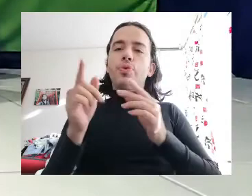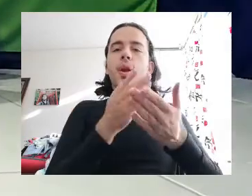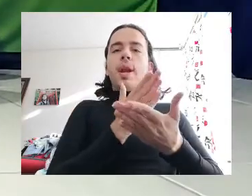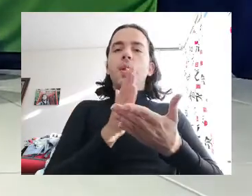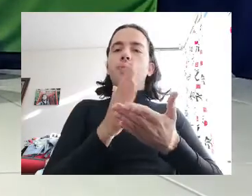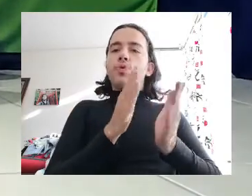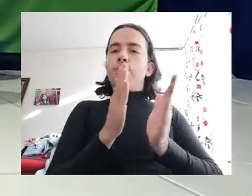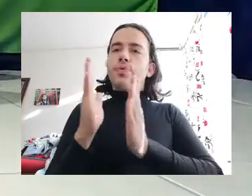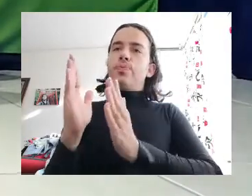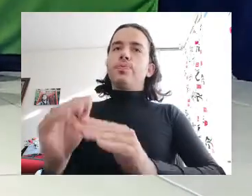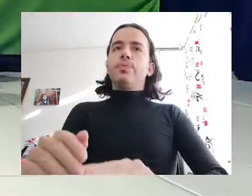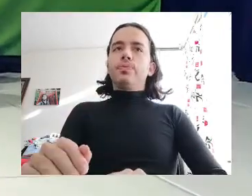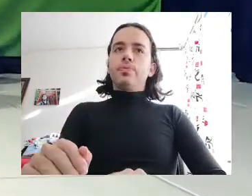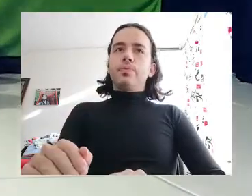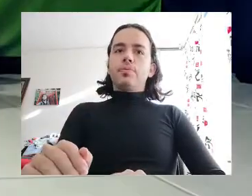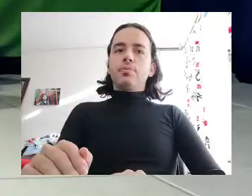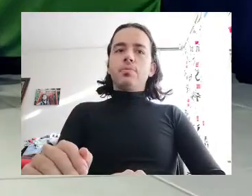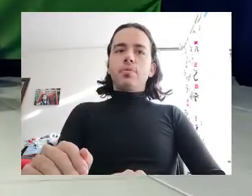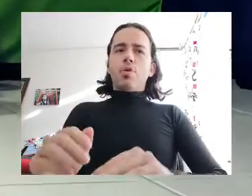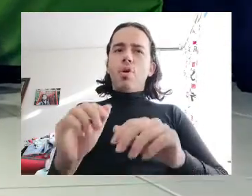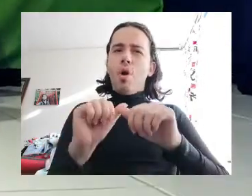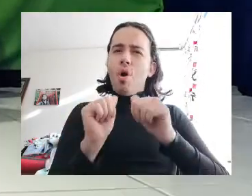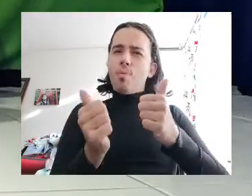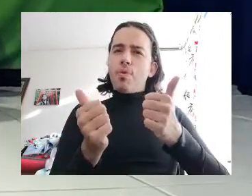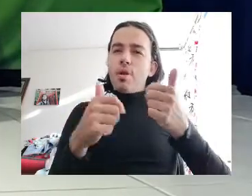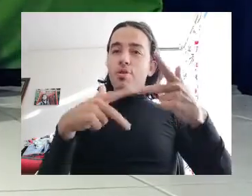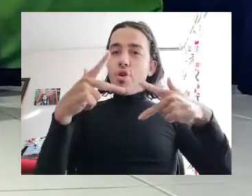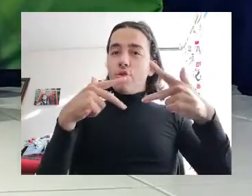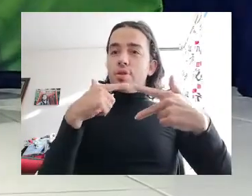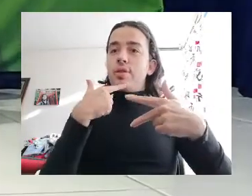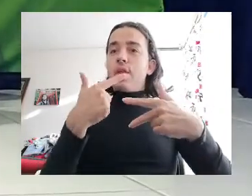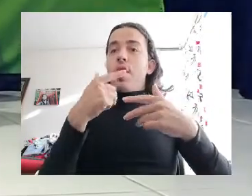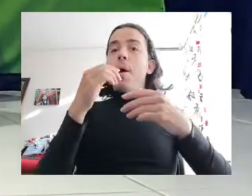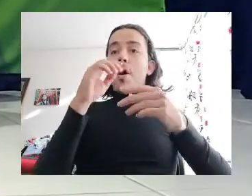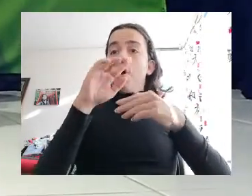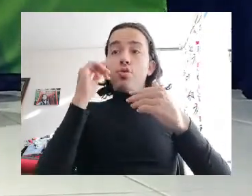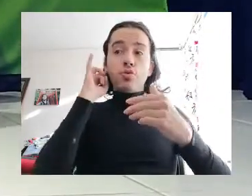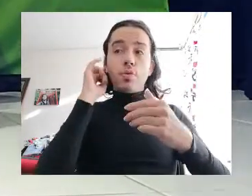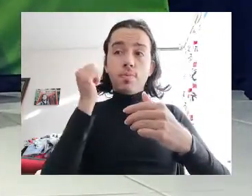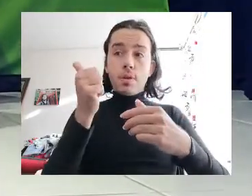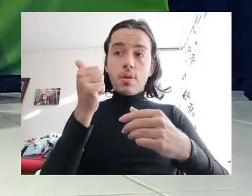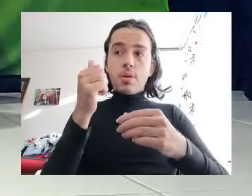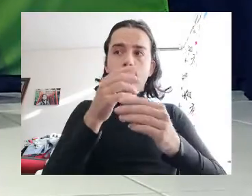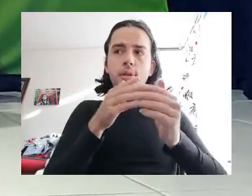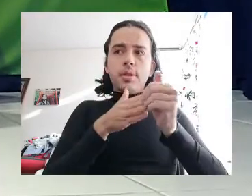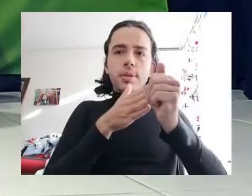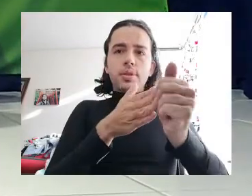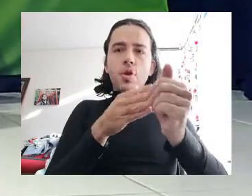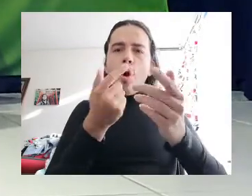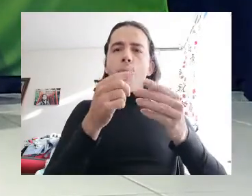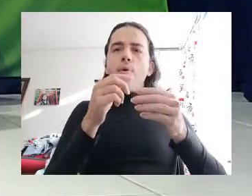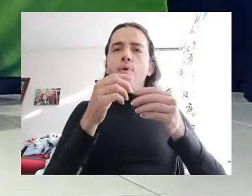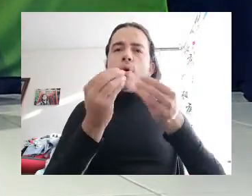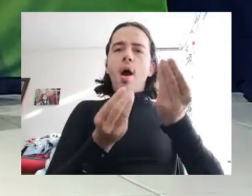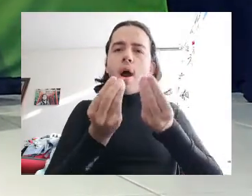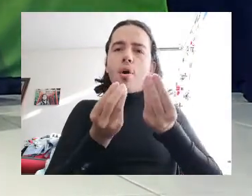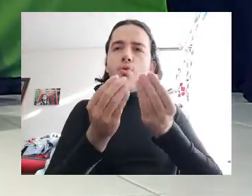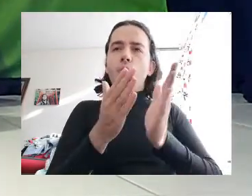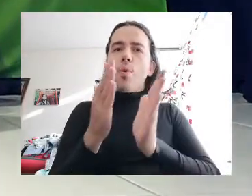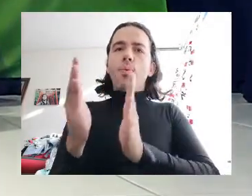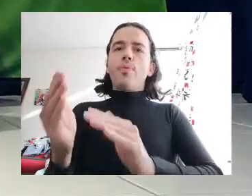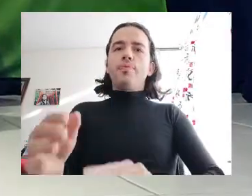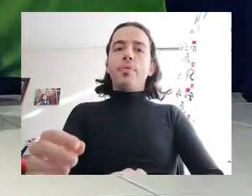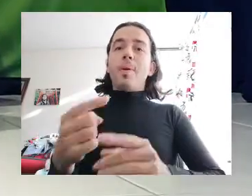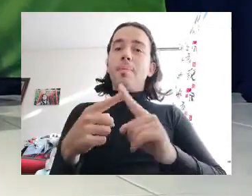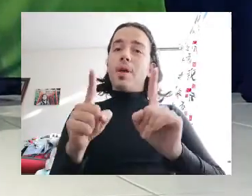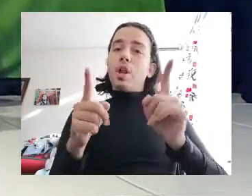No, hay que poner ritmo. ¿Y eso? ¿Cómo es, doctor? Escucha muy bien y sigue las instrucciones.